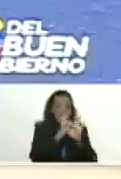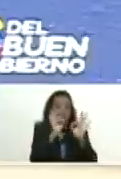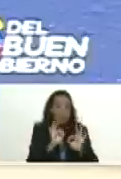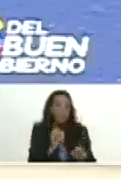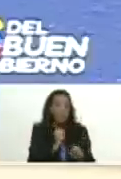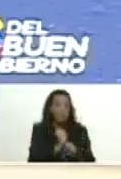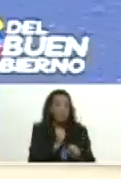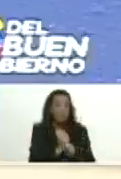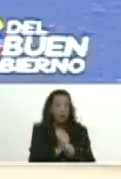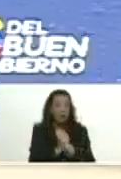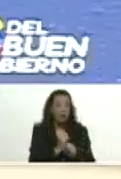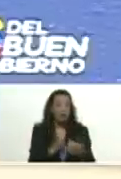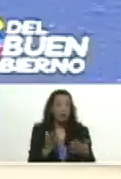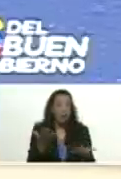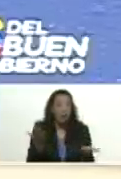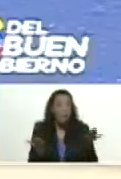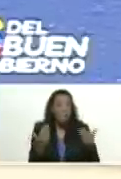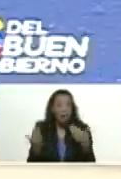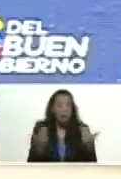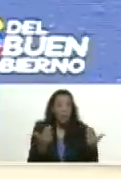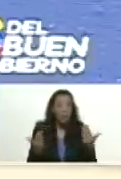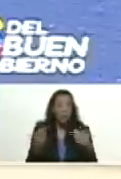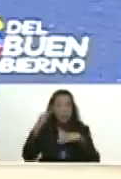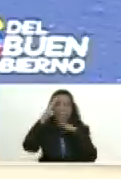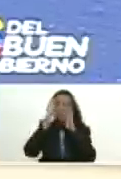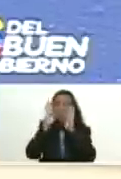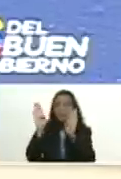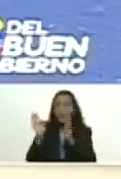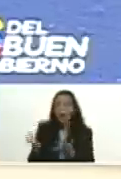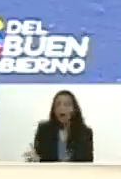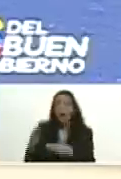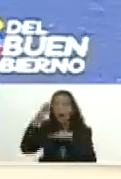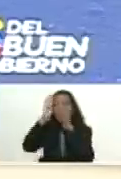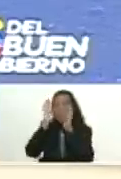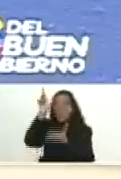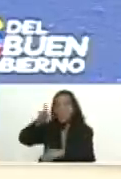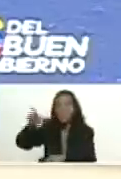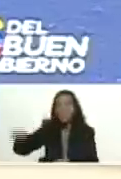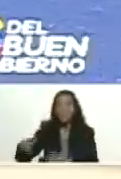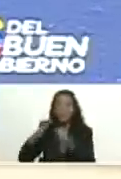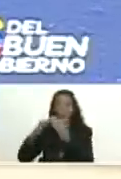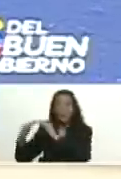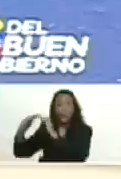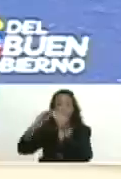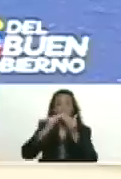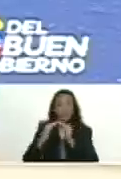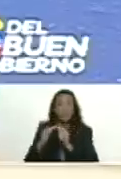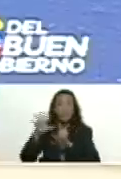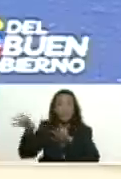hay para escuchar al pueblo, para atender al pueblo.